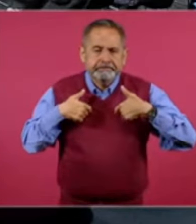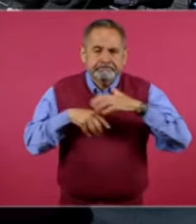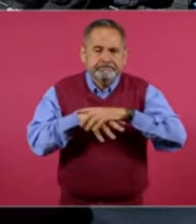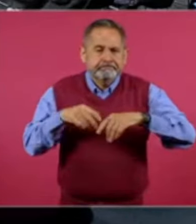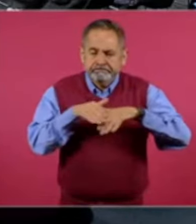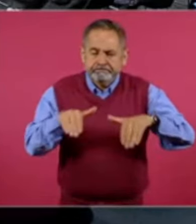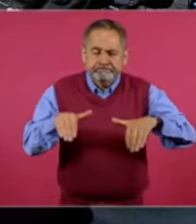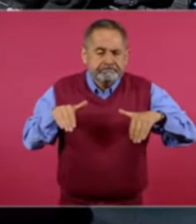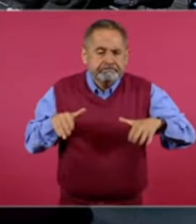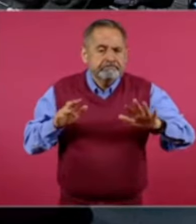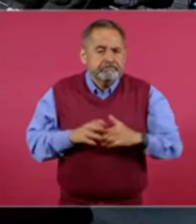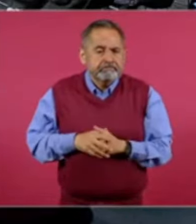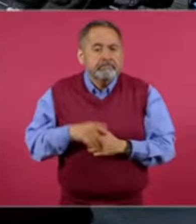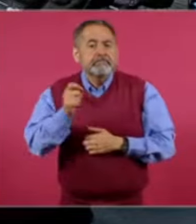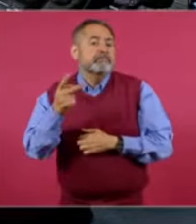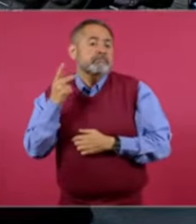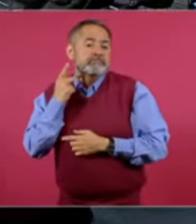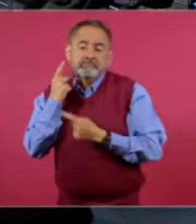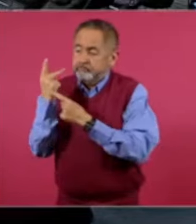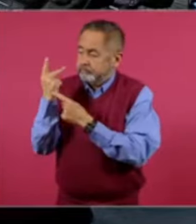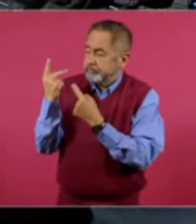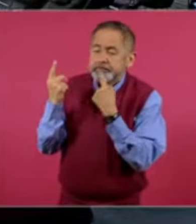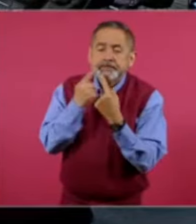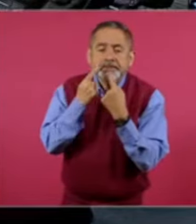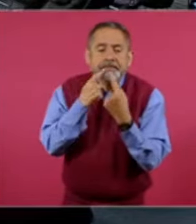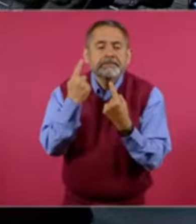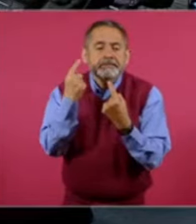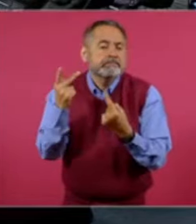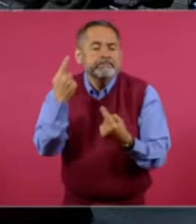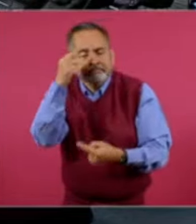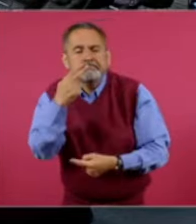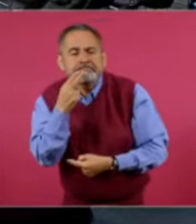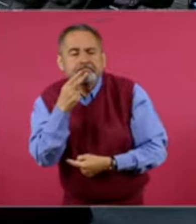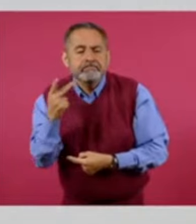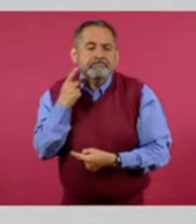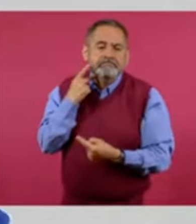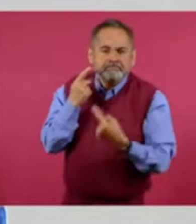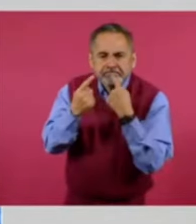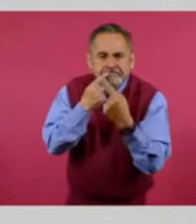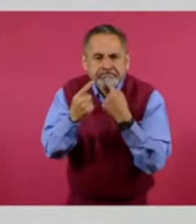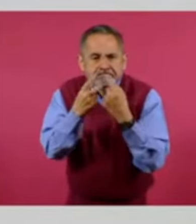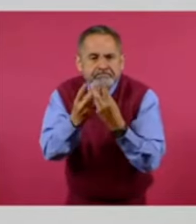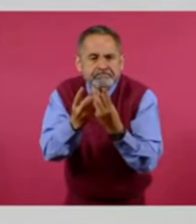Además, la política se inventó para evitar la guerra. Y hay quienes